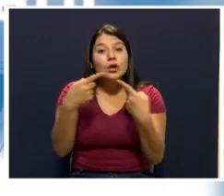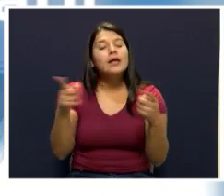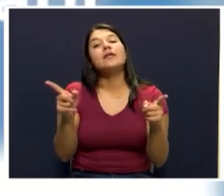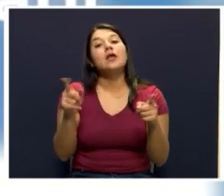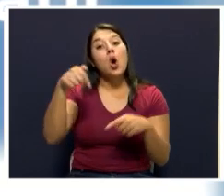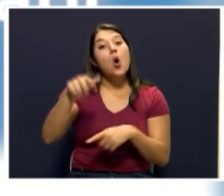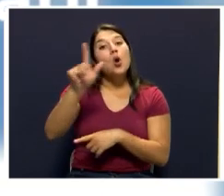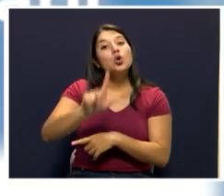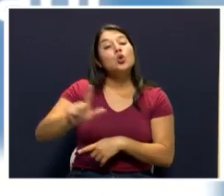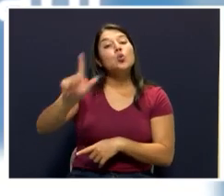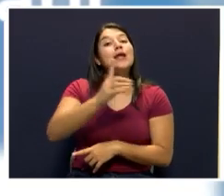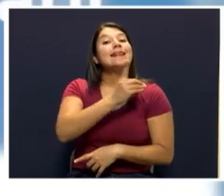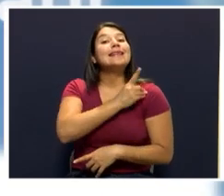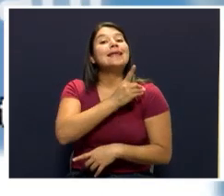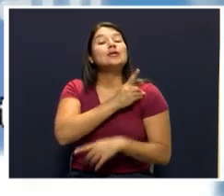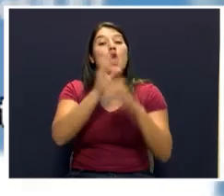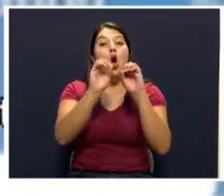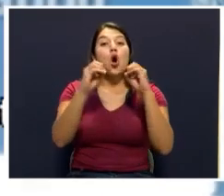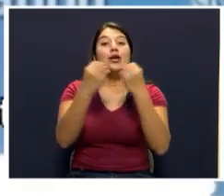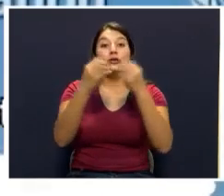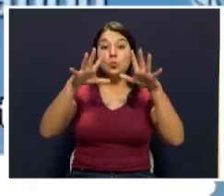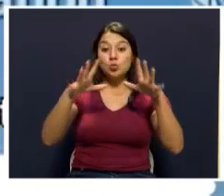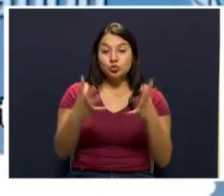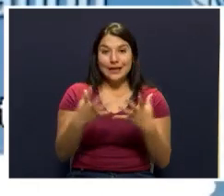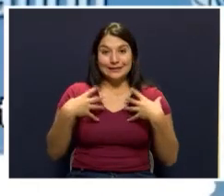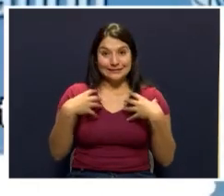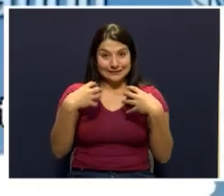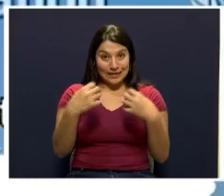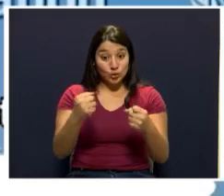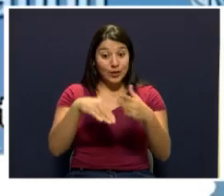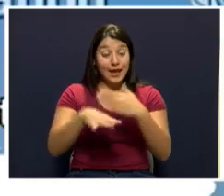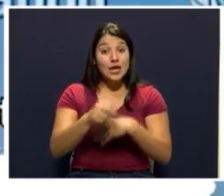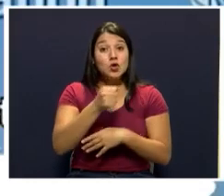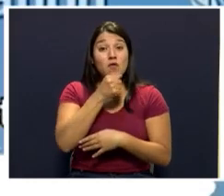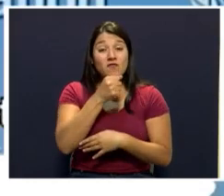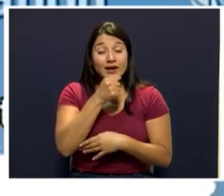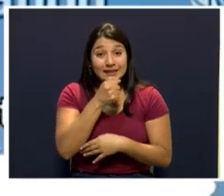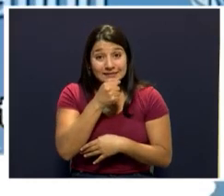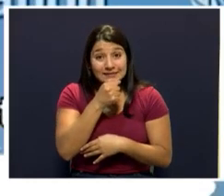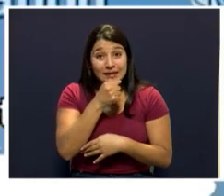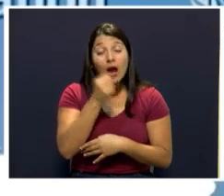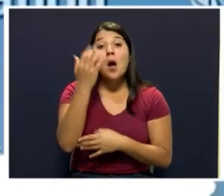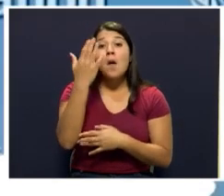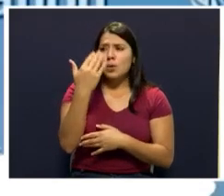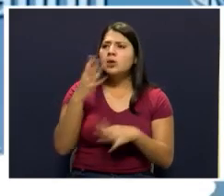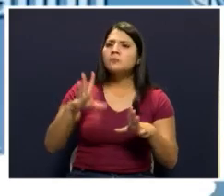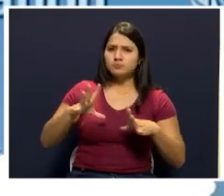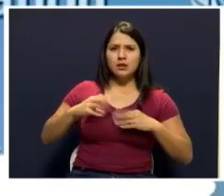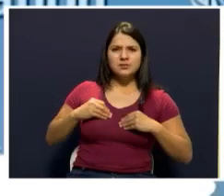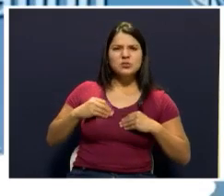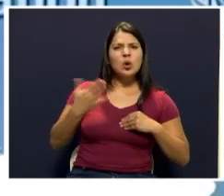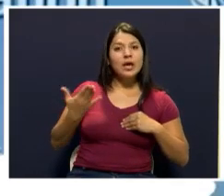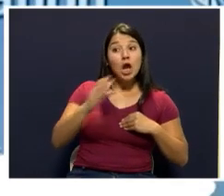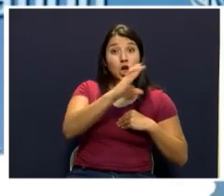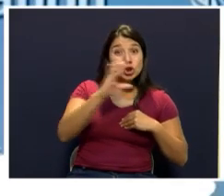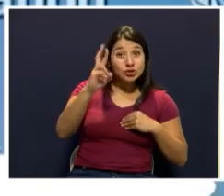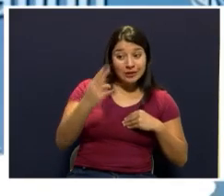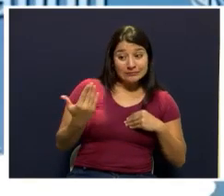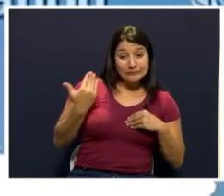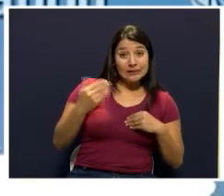brindó este lunes el director de la Organización Mundial de la Salud en conferencia de prensa tras acoger el ofrecimiento que Costa Rica hizo el